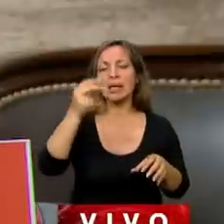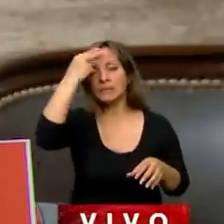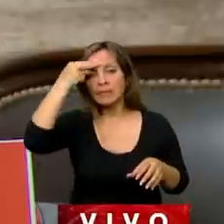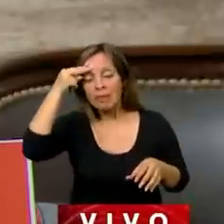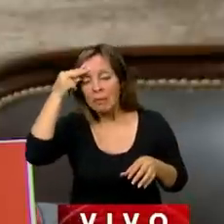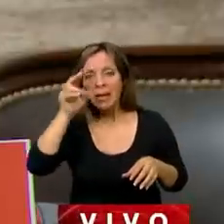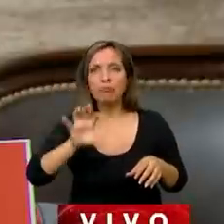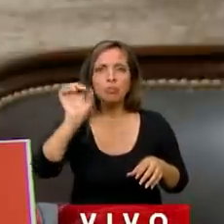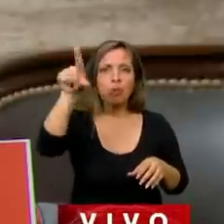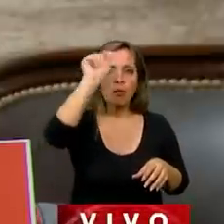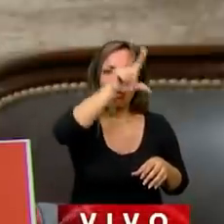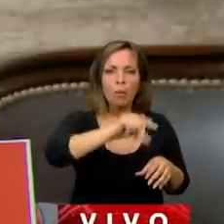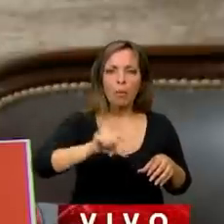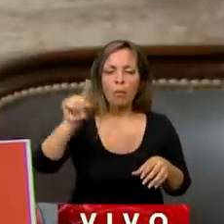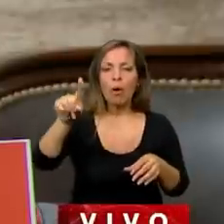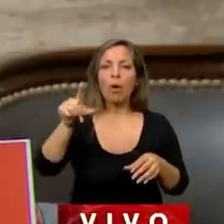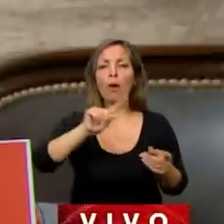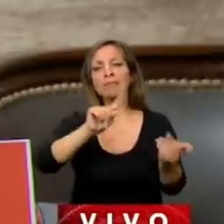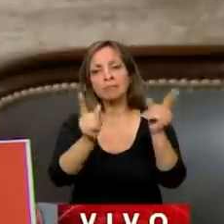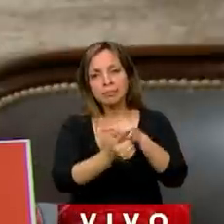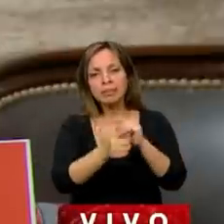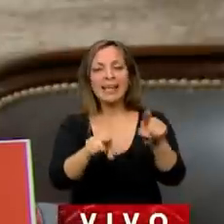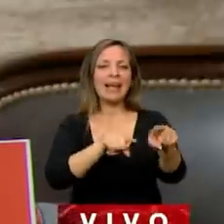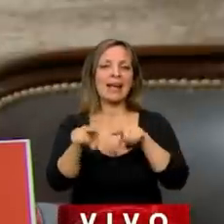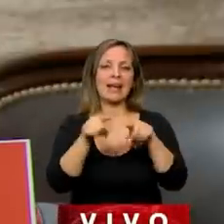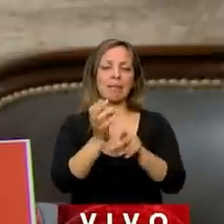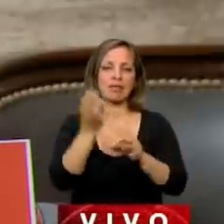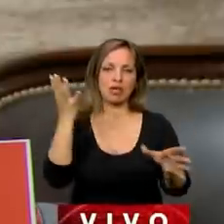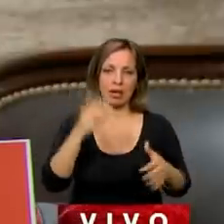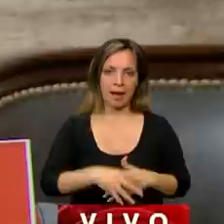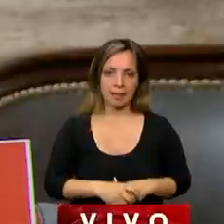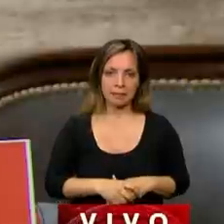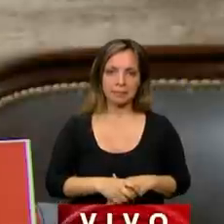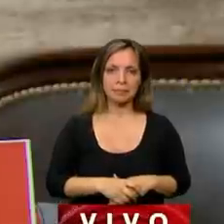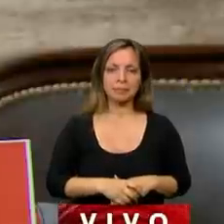enfermería pasen como carrera profesional.